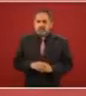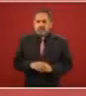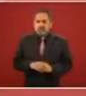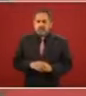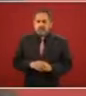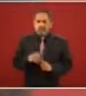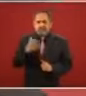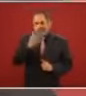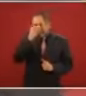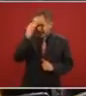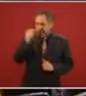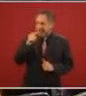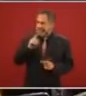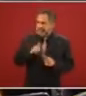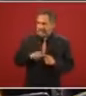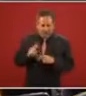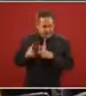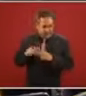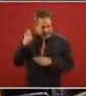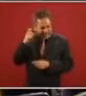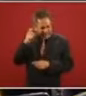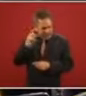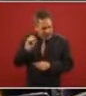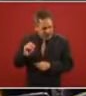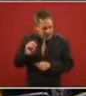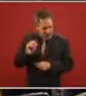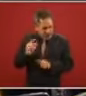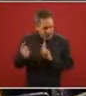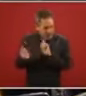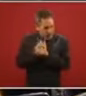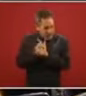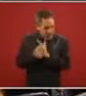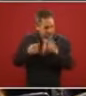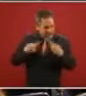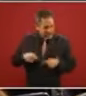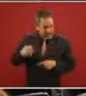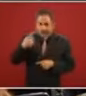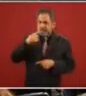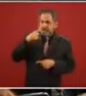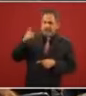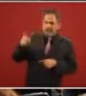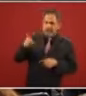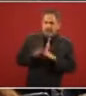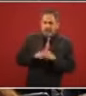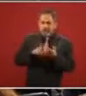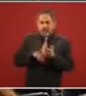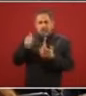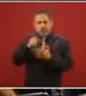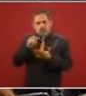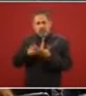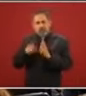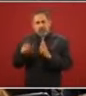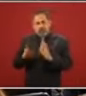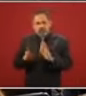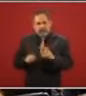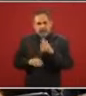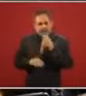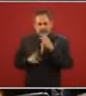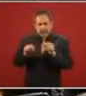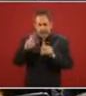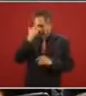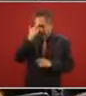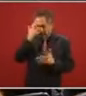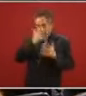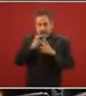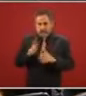no sé si fue que regresé a Querétaro o encontré a las personas que denunciaron en otra parte del país. No recuerdo.